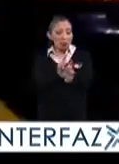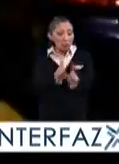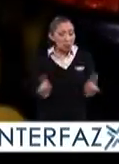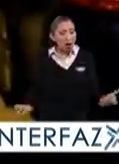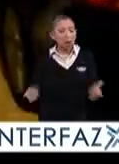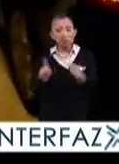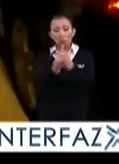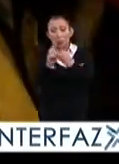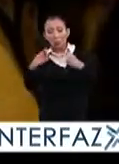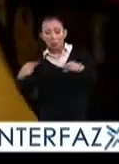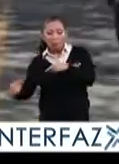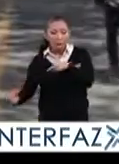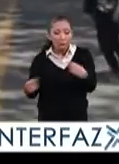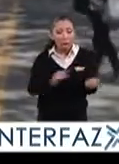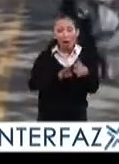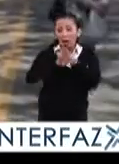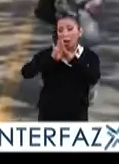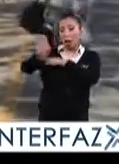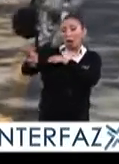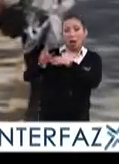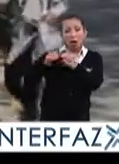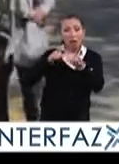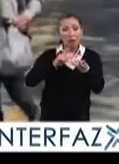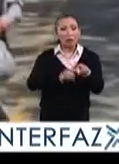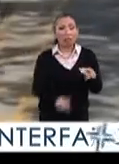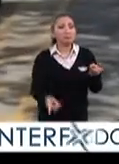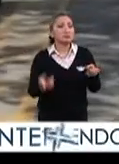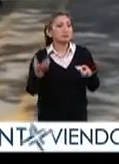Separaciones, conflictos, migraciones,